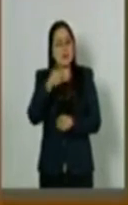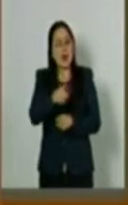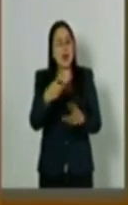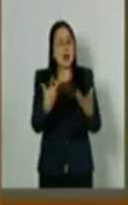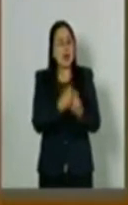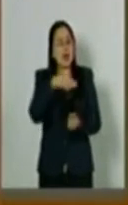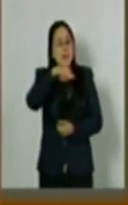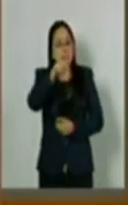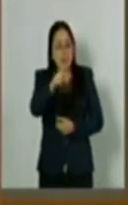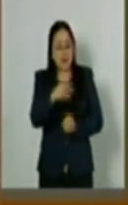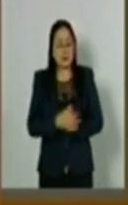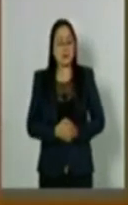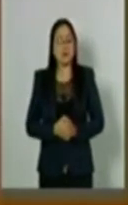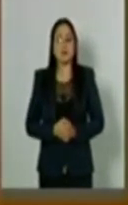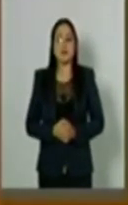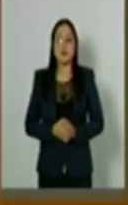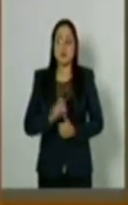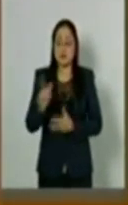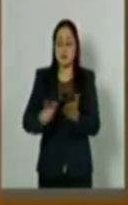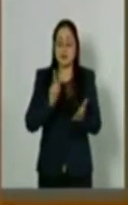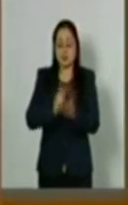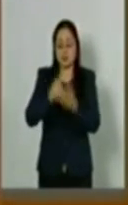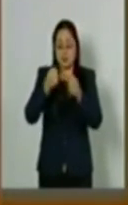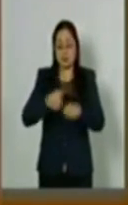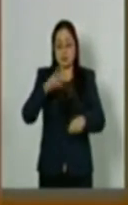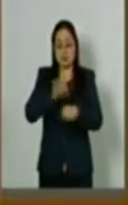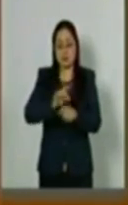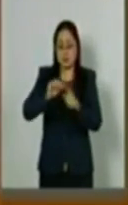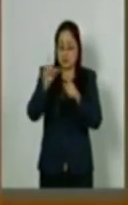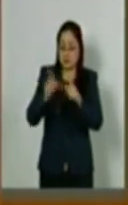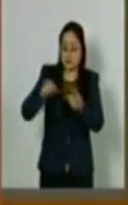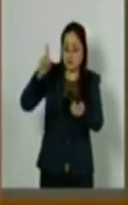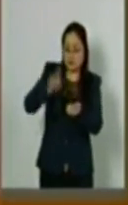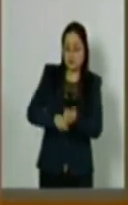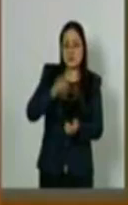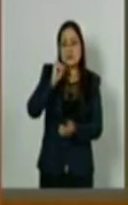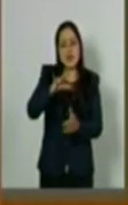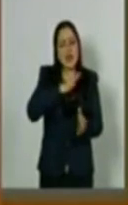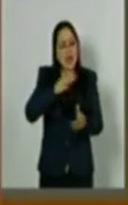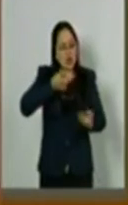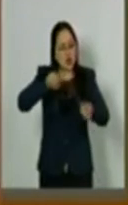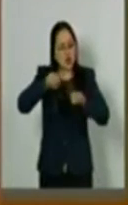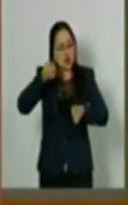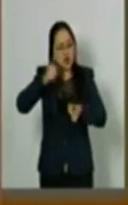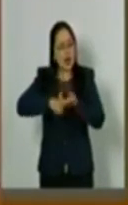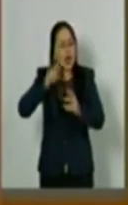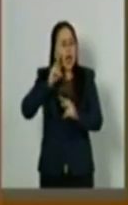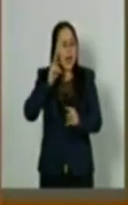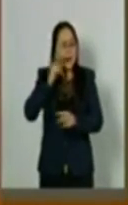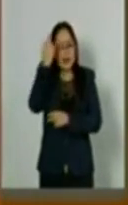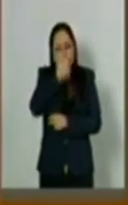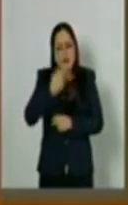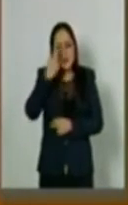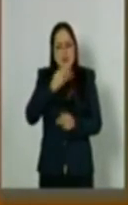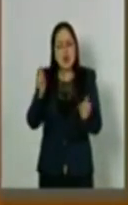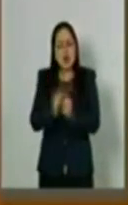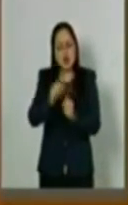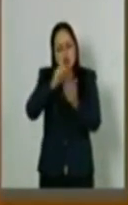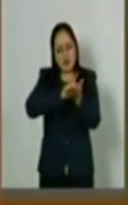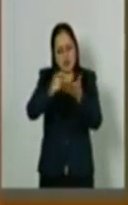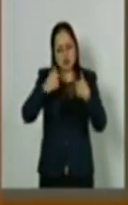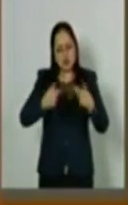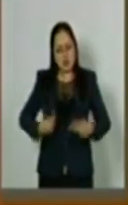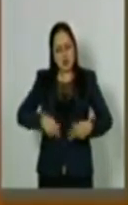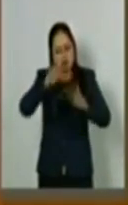Ministerio Público. La Ley de Seguridad Interior sí genera controles para verificar el debido respeto de los